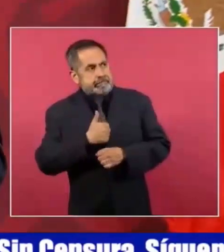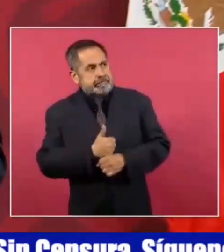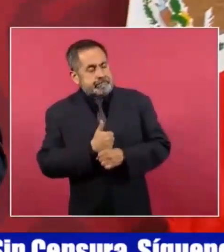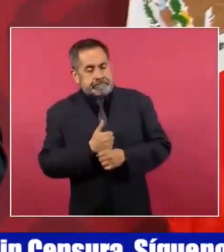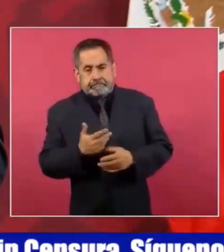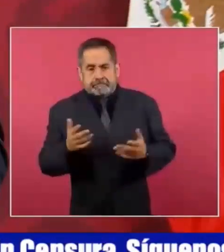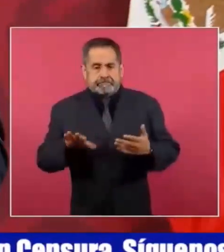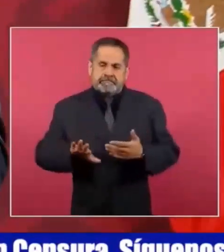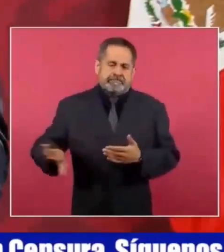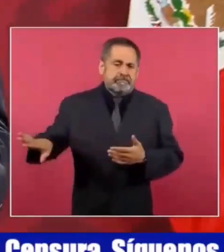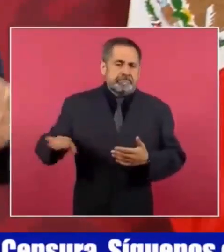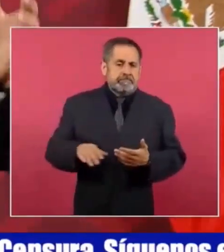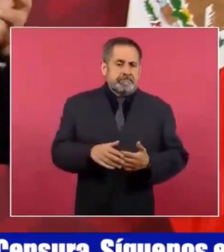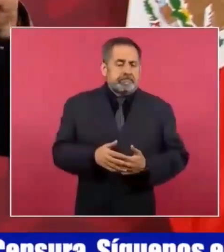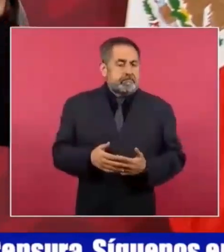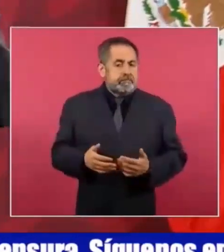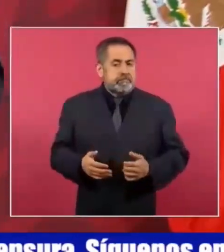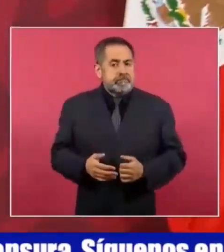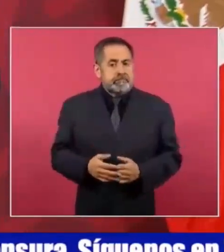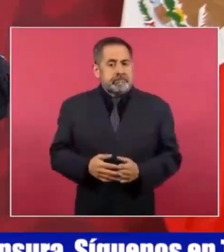parte de